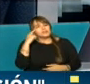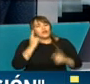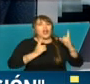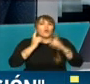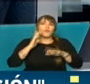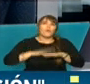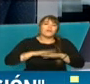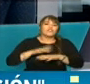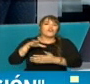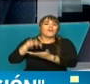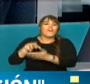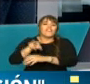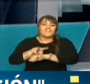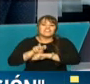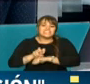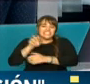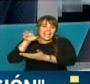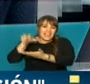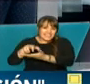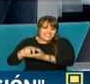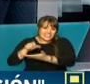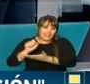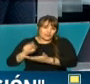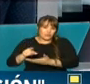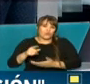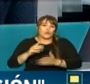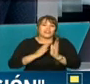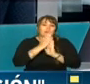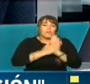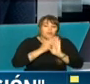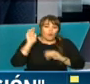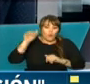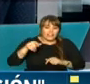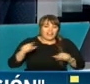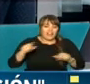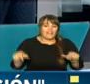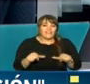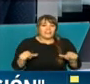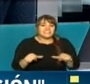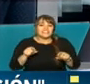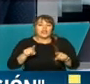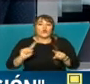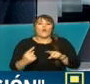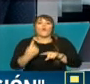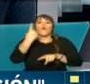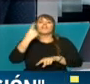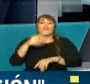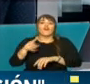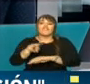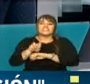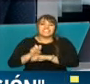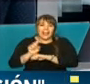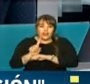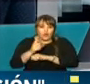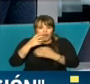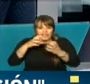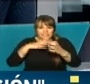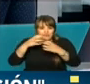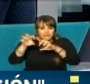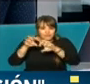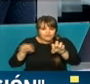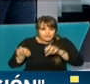Fiscalía General de la Nación, que la Procuraduría de la República deba ser un órgano colegiado y no un único fiscal general de la República?